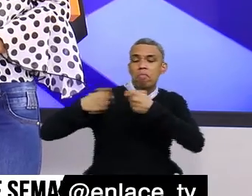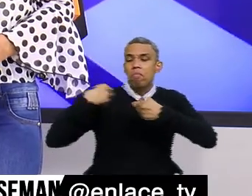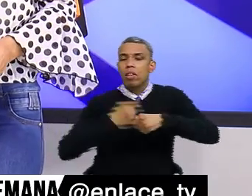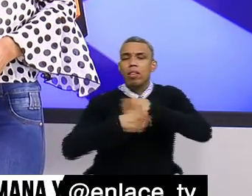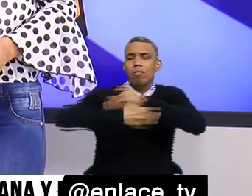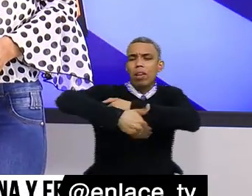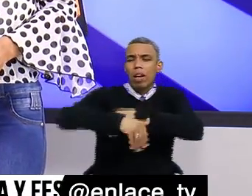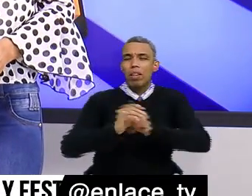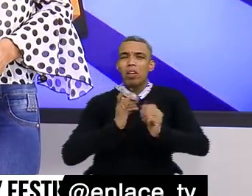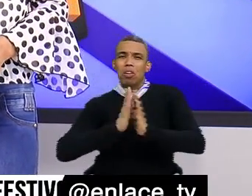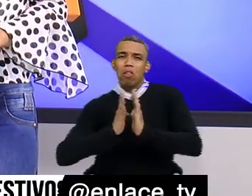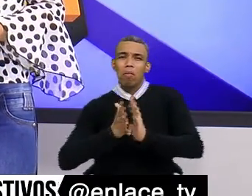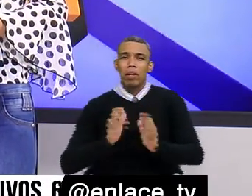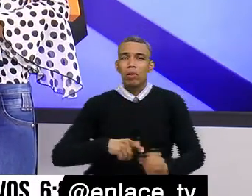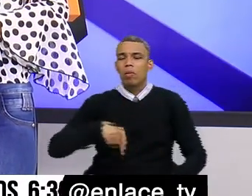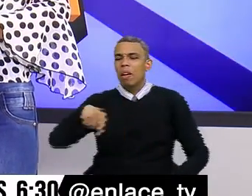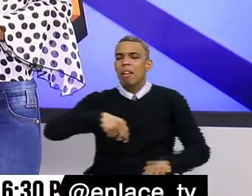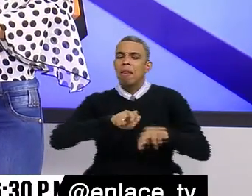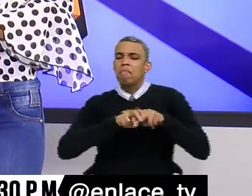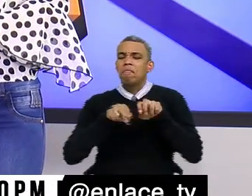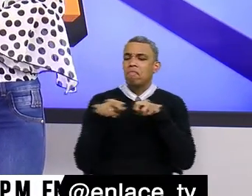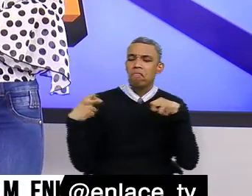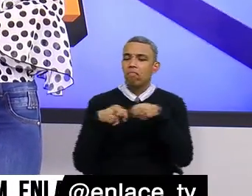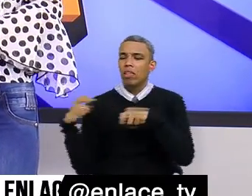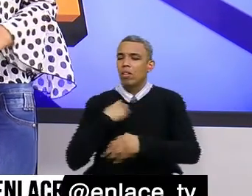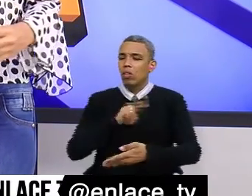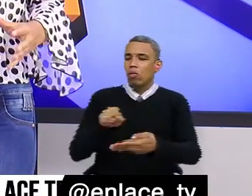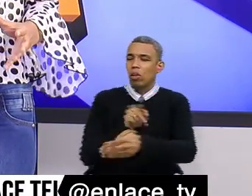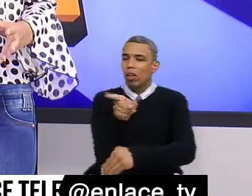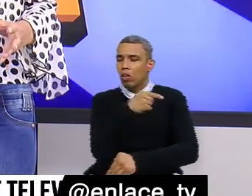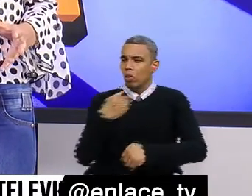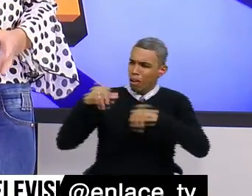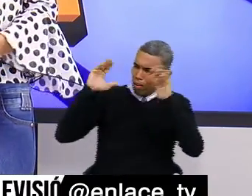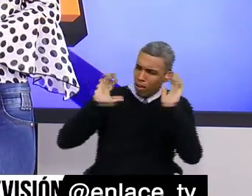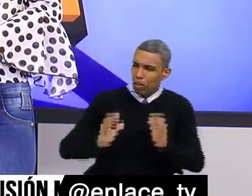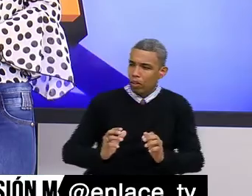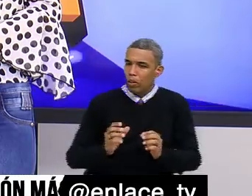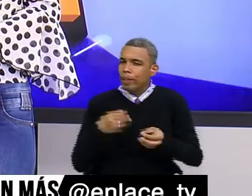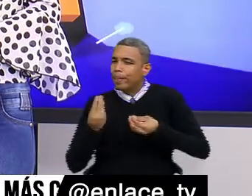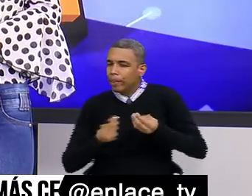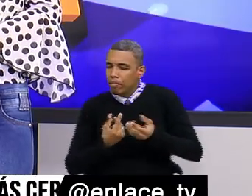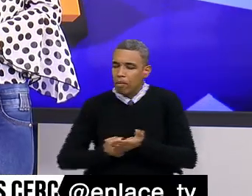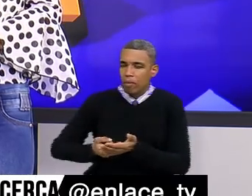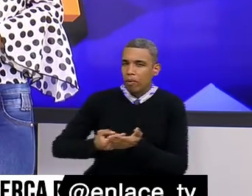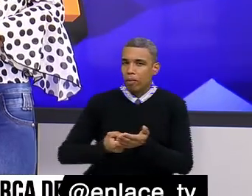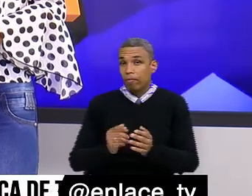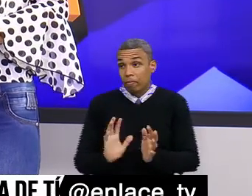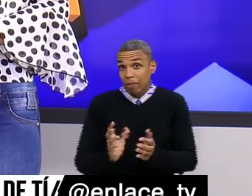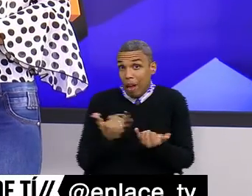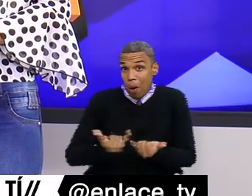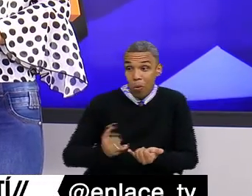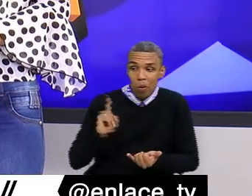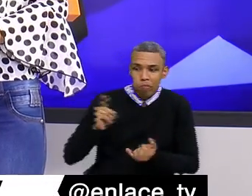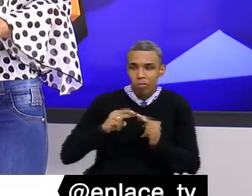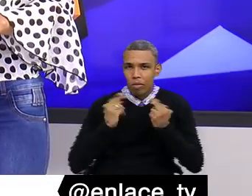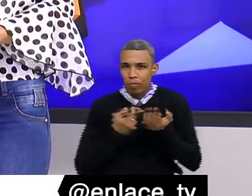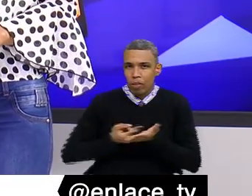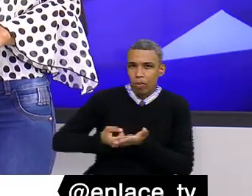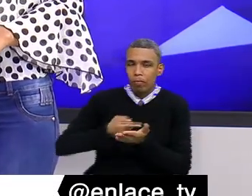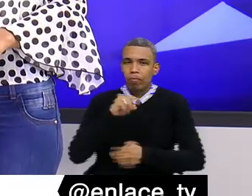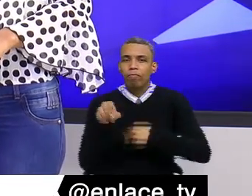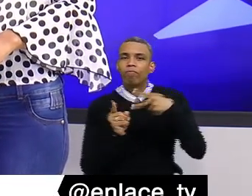ante esta sensible situación que se registra en Barranca Bermeja. Y en otras noticias, el Centro de Estudios Regionales se cumple este miércoles